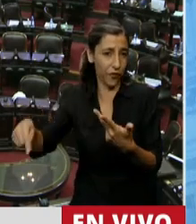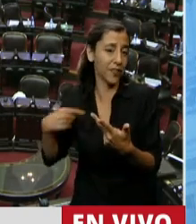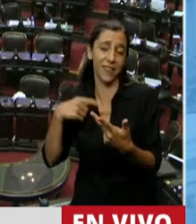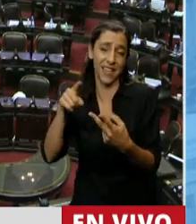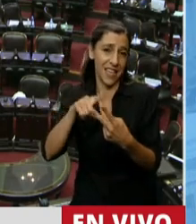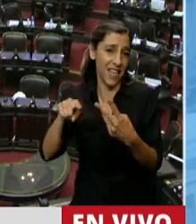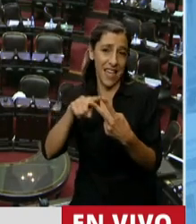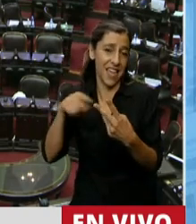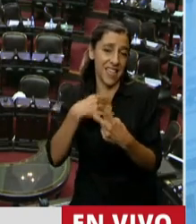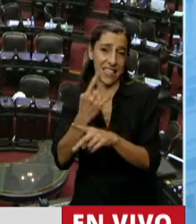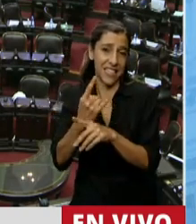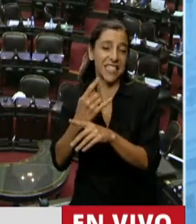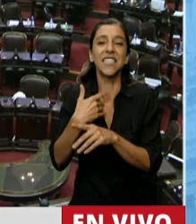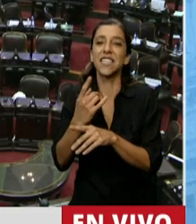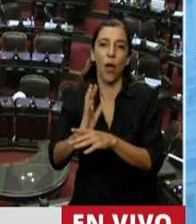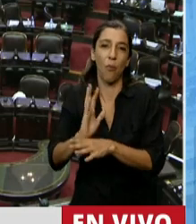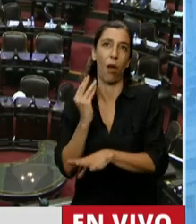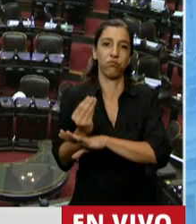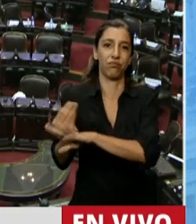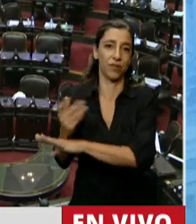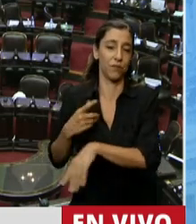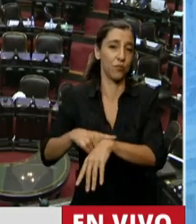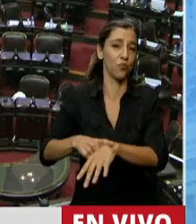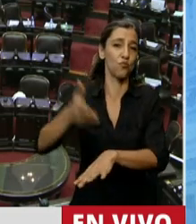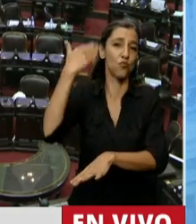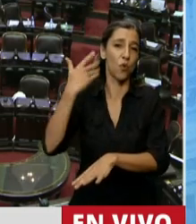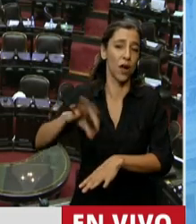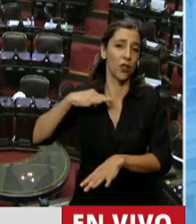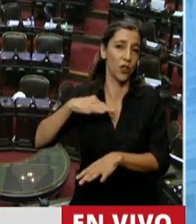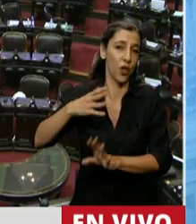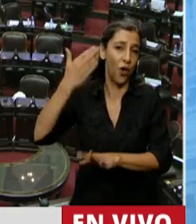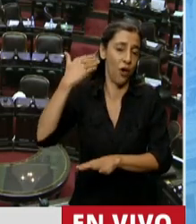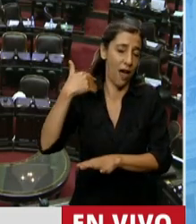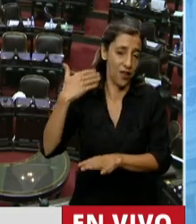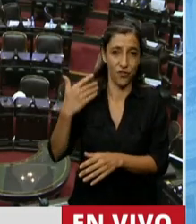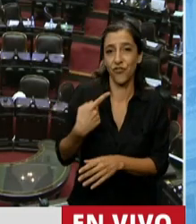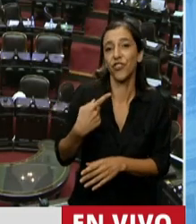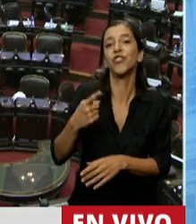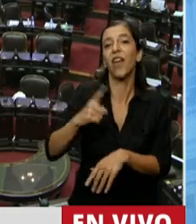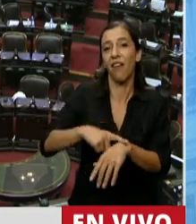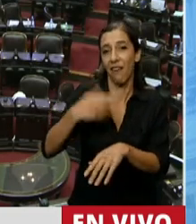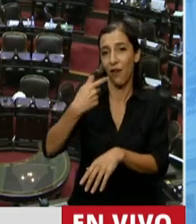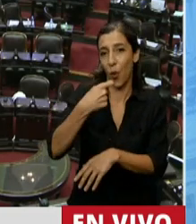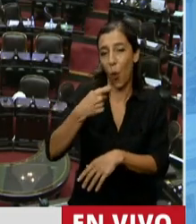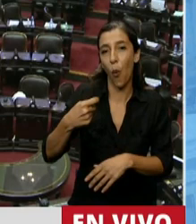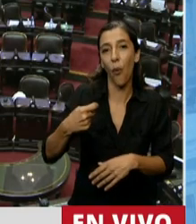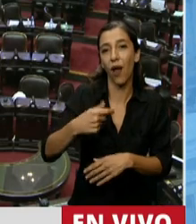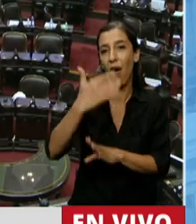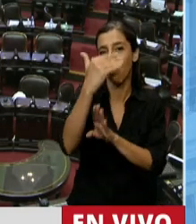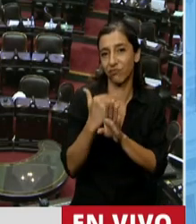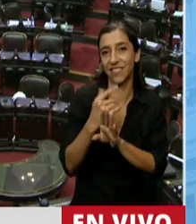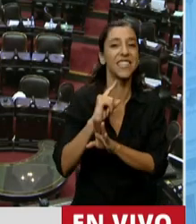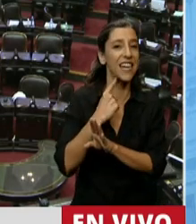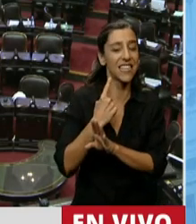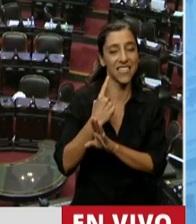nos convoca. Primero en aquel memorable y vergonzoso recorte del 13% a los jubilados y luego comandando la también